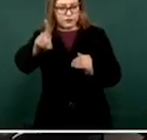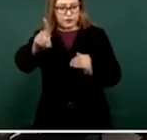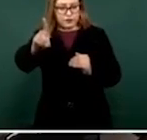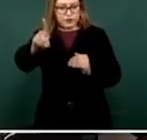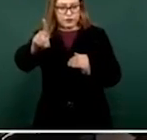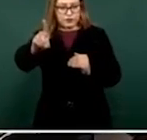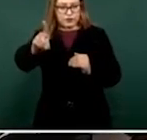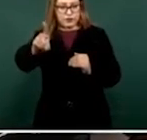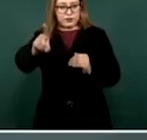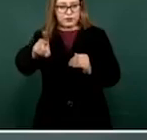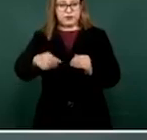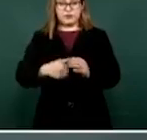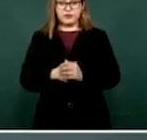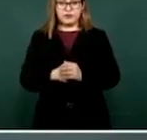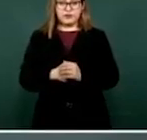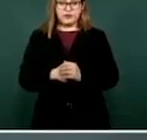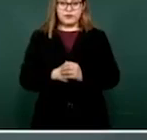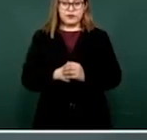que tienen pues